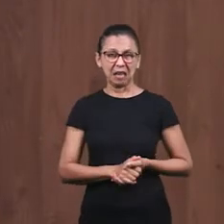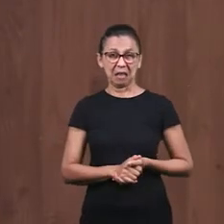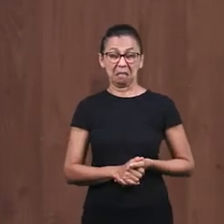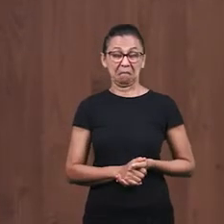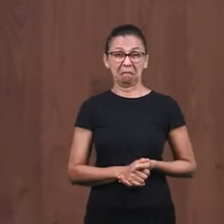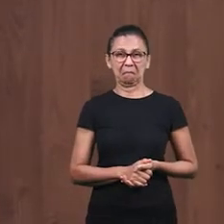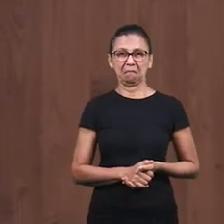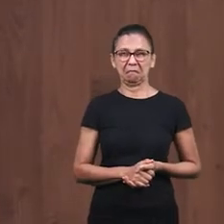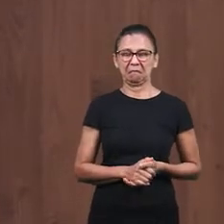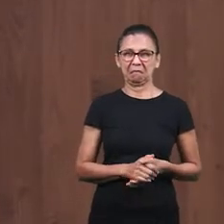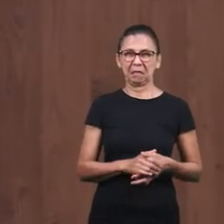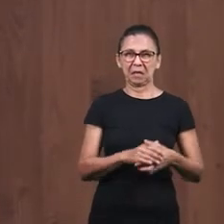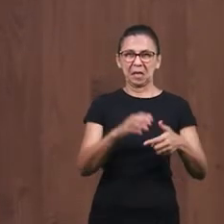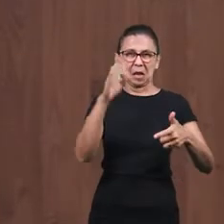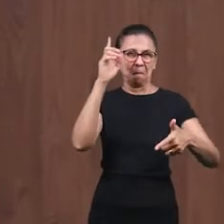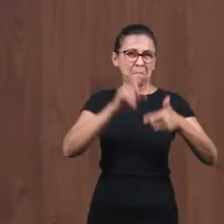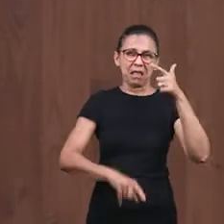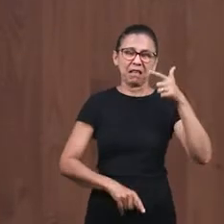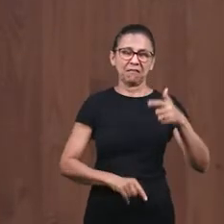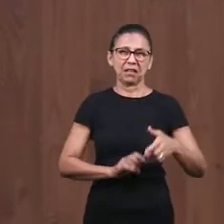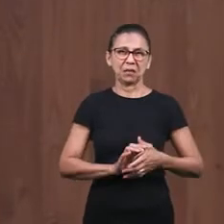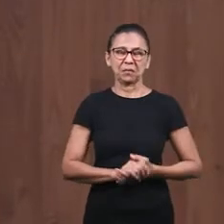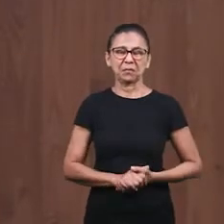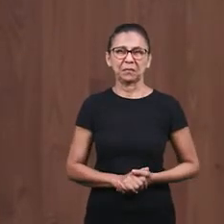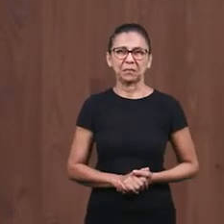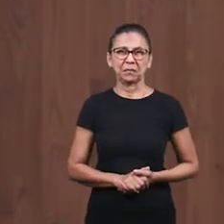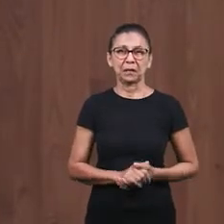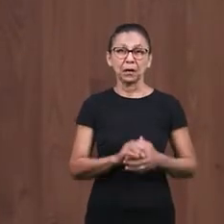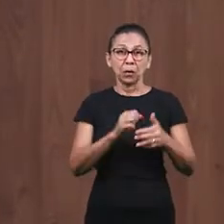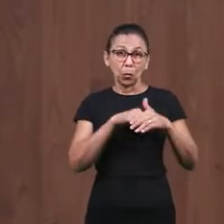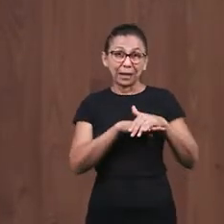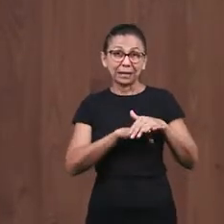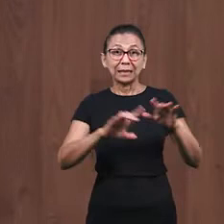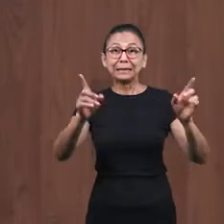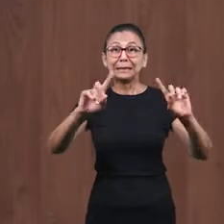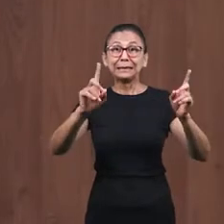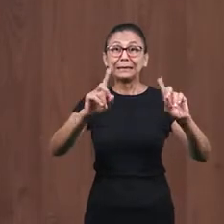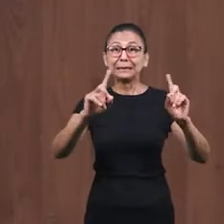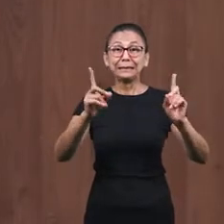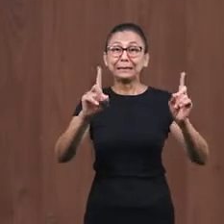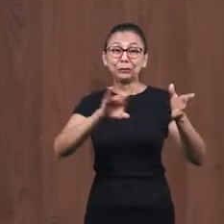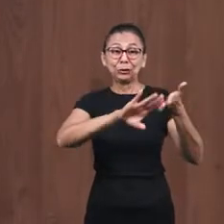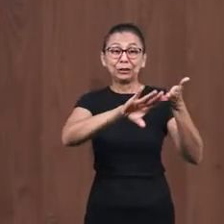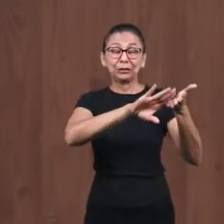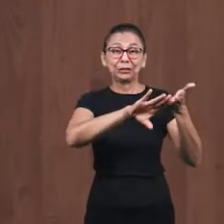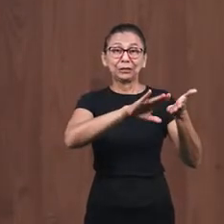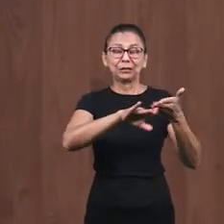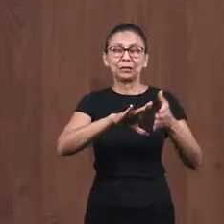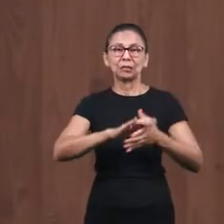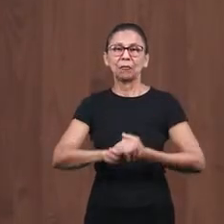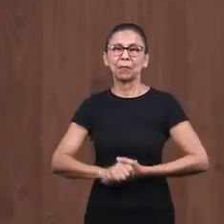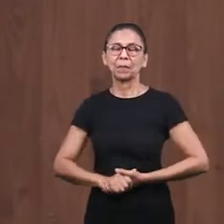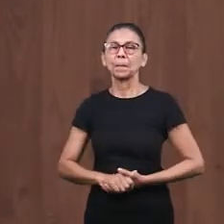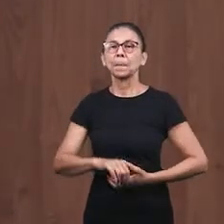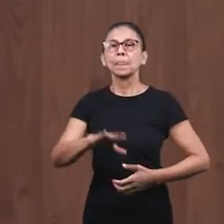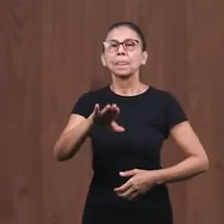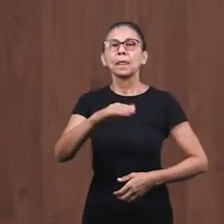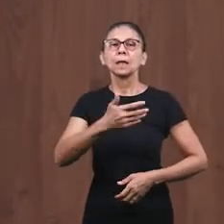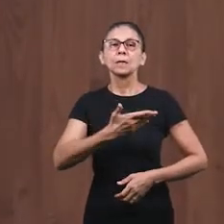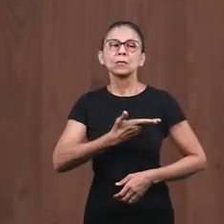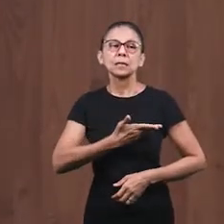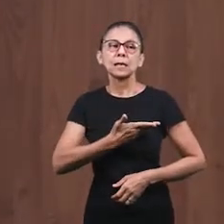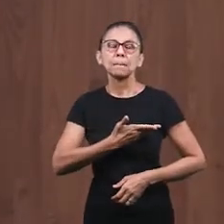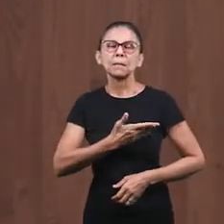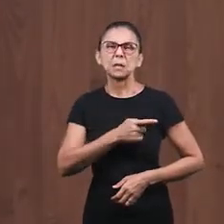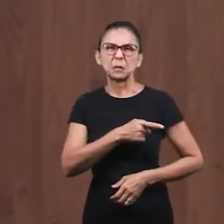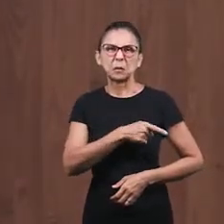que no agradan al Señor, palabras feas, ¿debemos guardar? No debemos guardar. Y las amistades